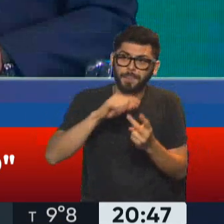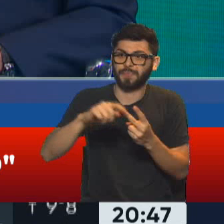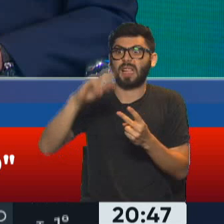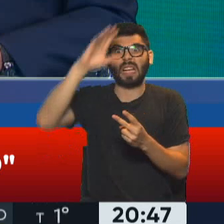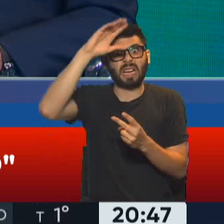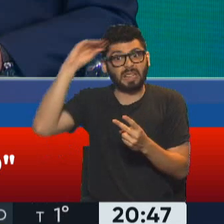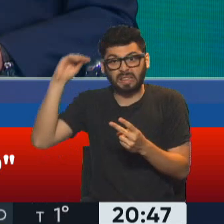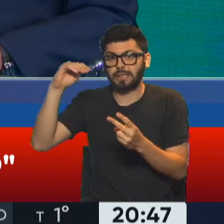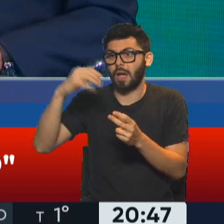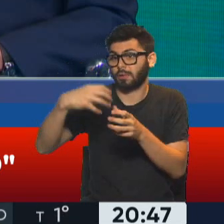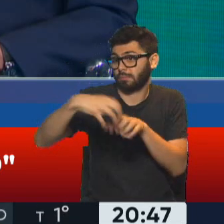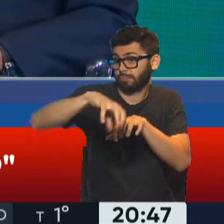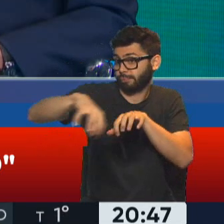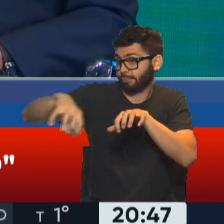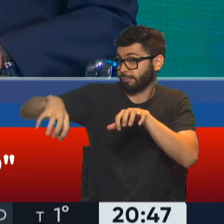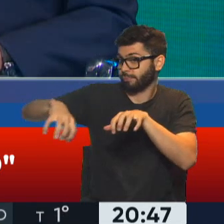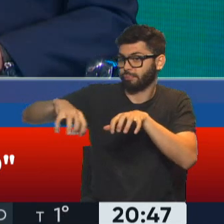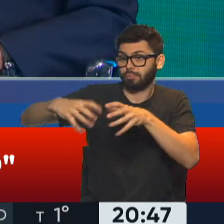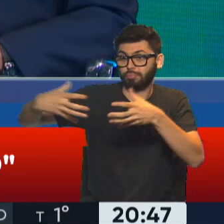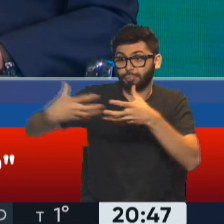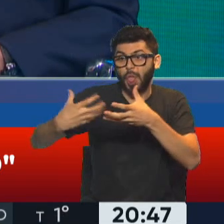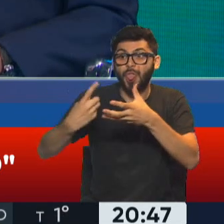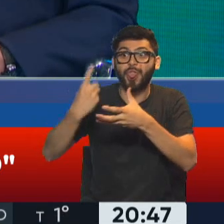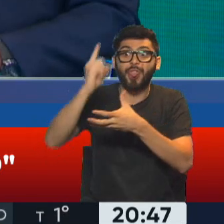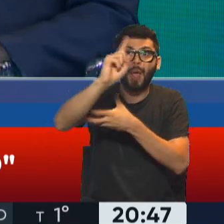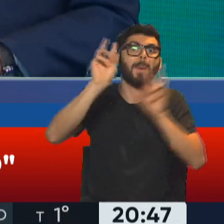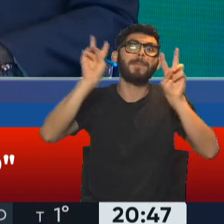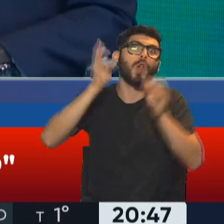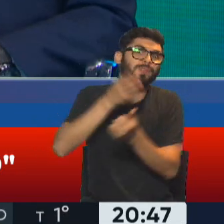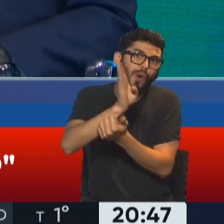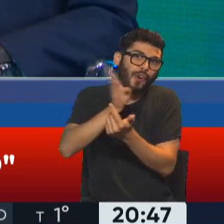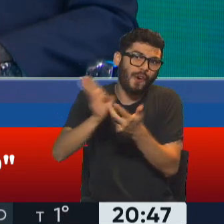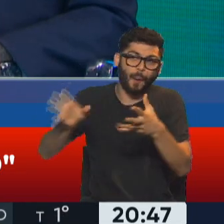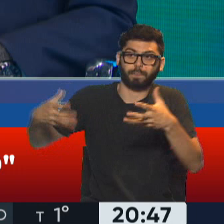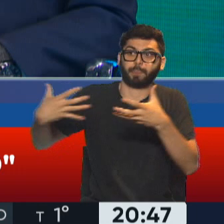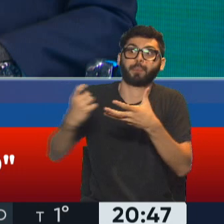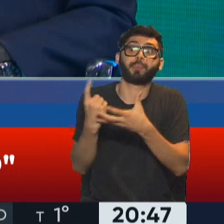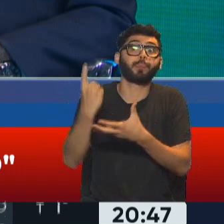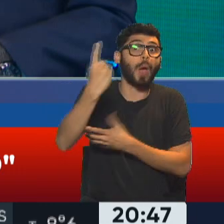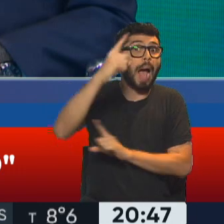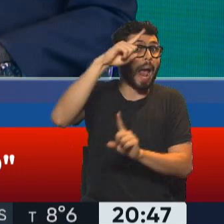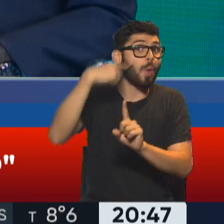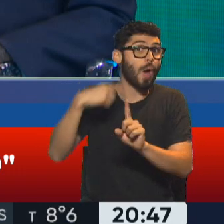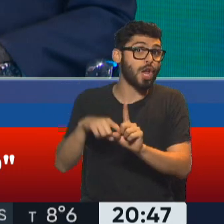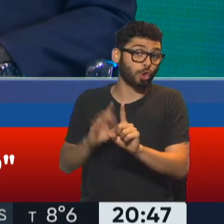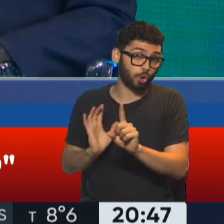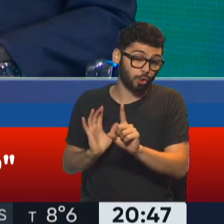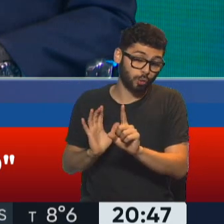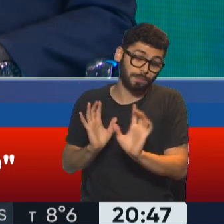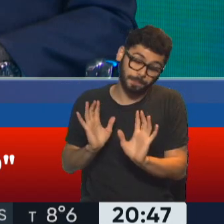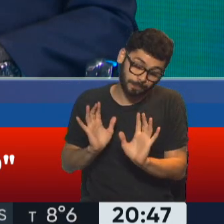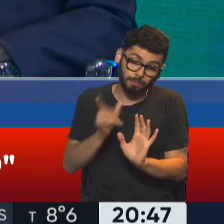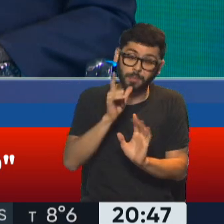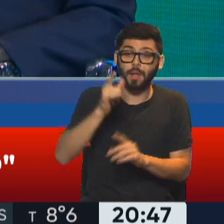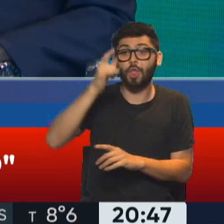muchos representantes de otras partes del peronismo, ¿no? Creo que Alberto, después del 12 de septiembre,